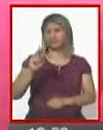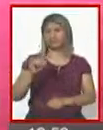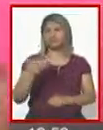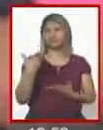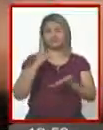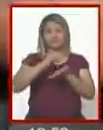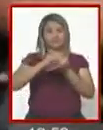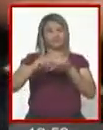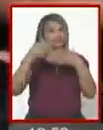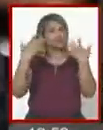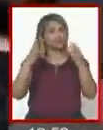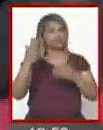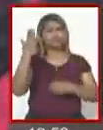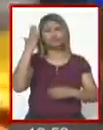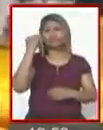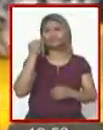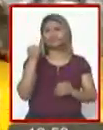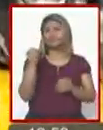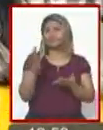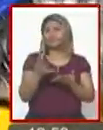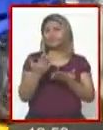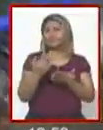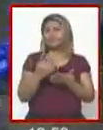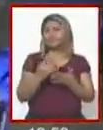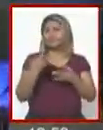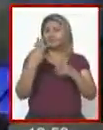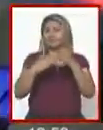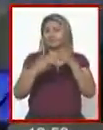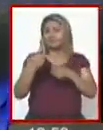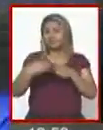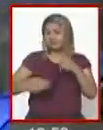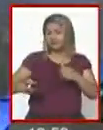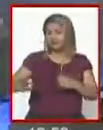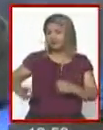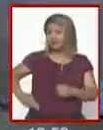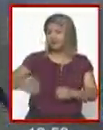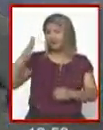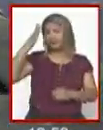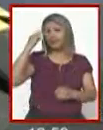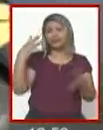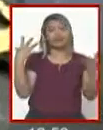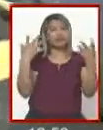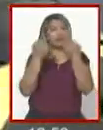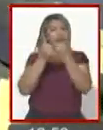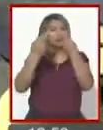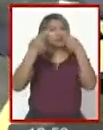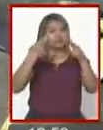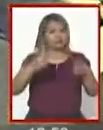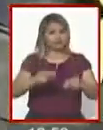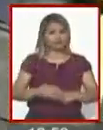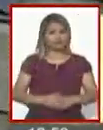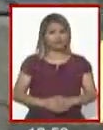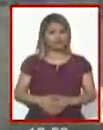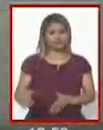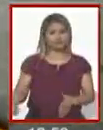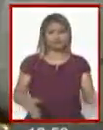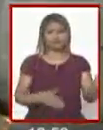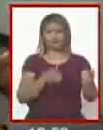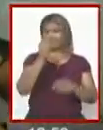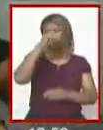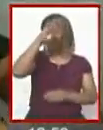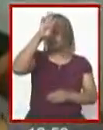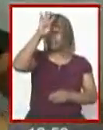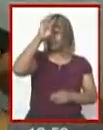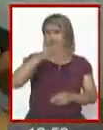intervenido quirúrgicamente debido a una lesión comprometedora en el hígado a consecuencia del atropello que sufrió en la carretera Santa Cruz